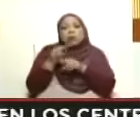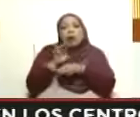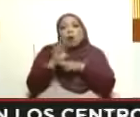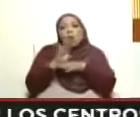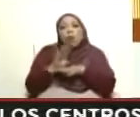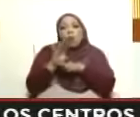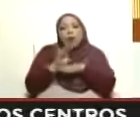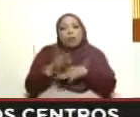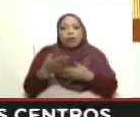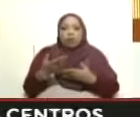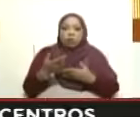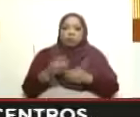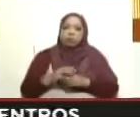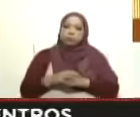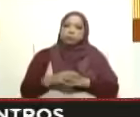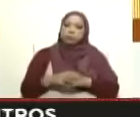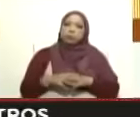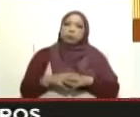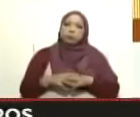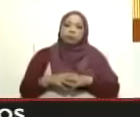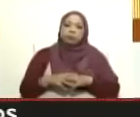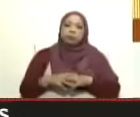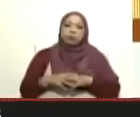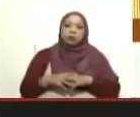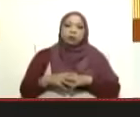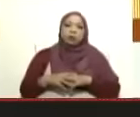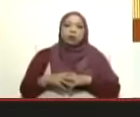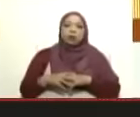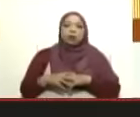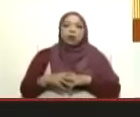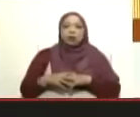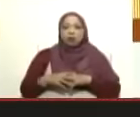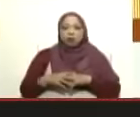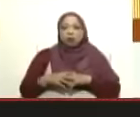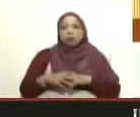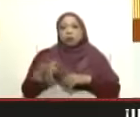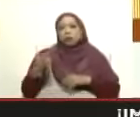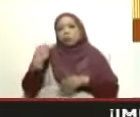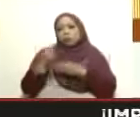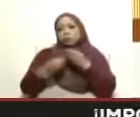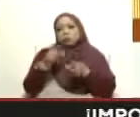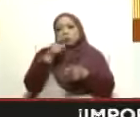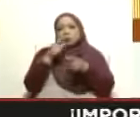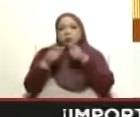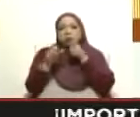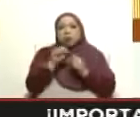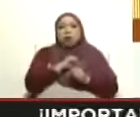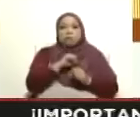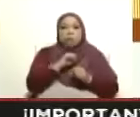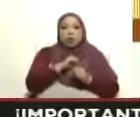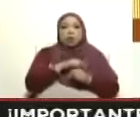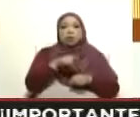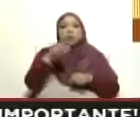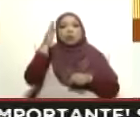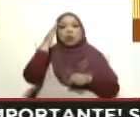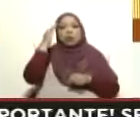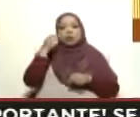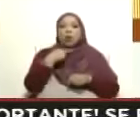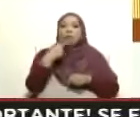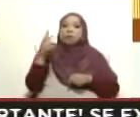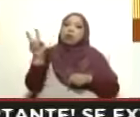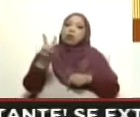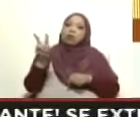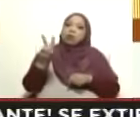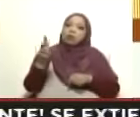esquiva que venir va a venir ese señor a hablar del referendo consultivo está cerrado porque sabe que la voz del pueblo